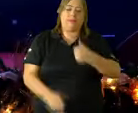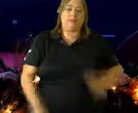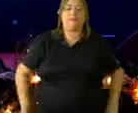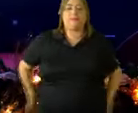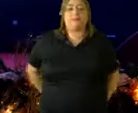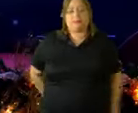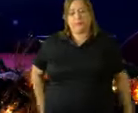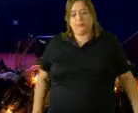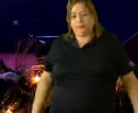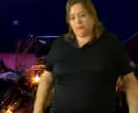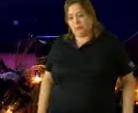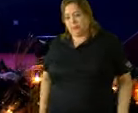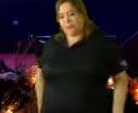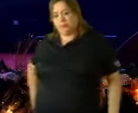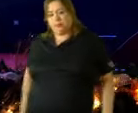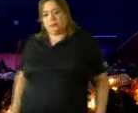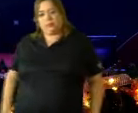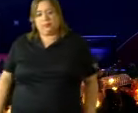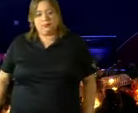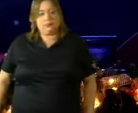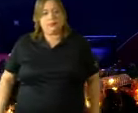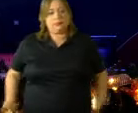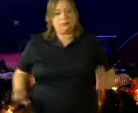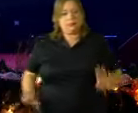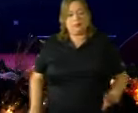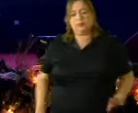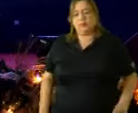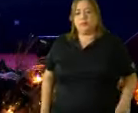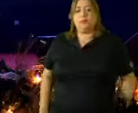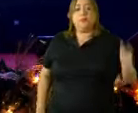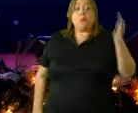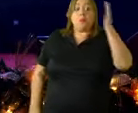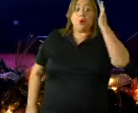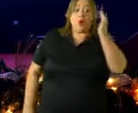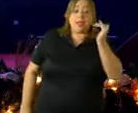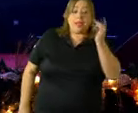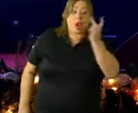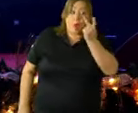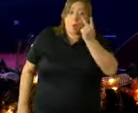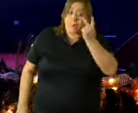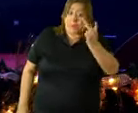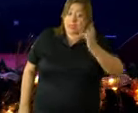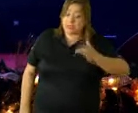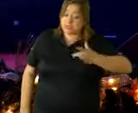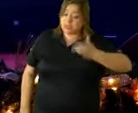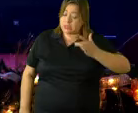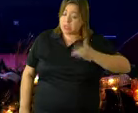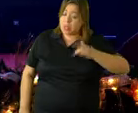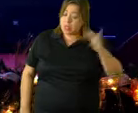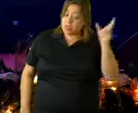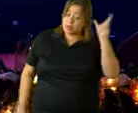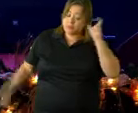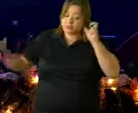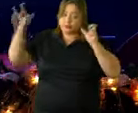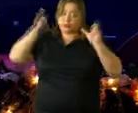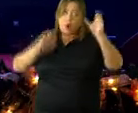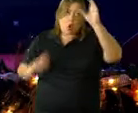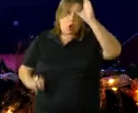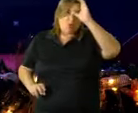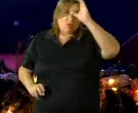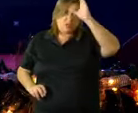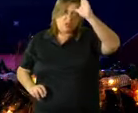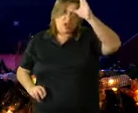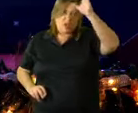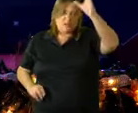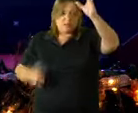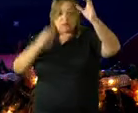Gracias, Jesús. Lo que ven, sienten y oyen. Mucha gente están estableciendo conceptos pobres porque dicen,